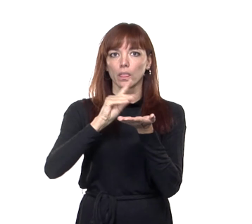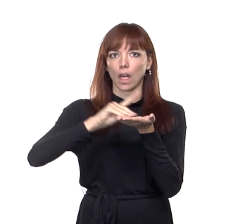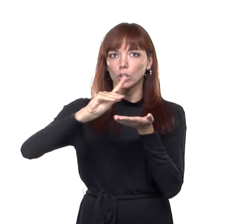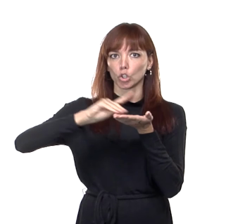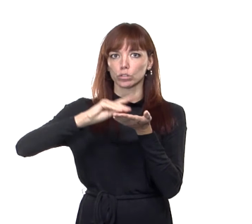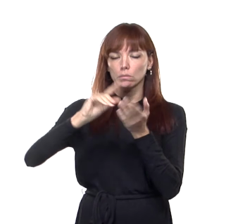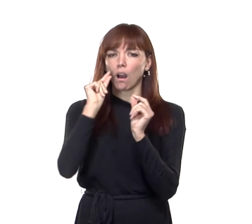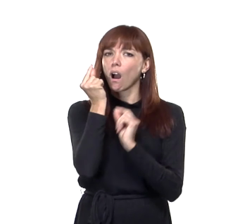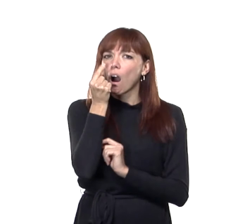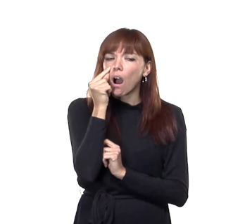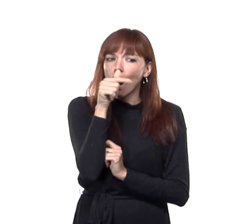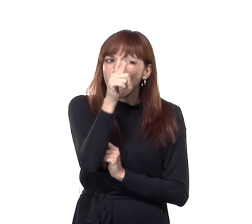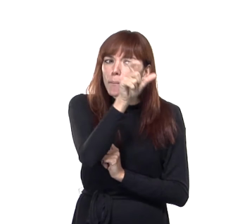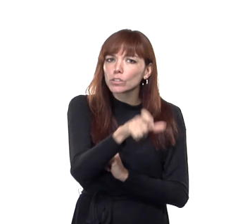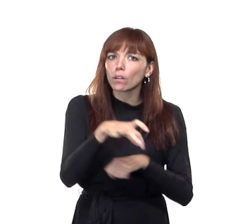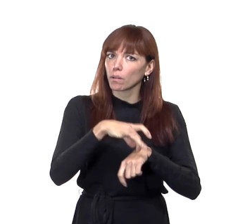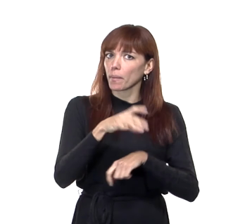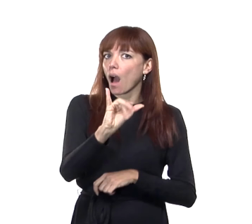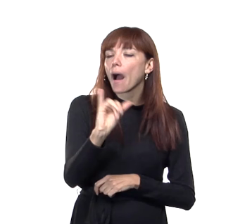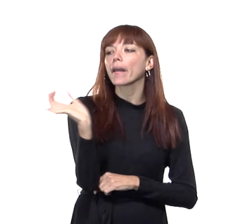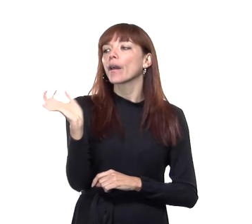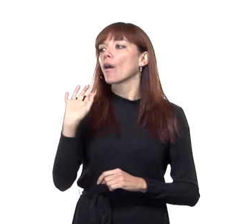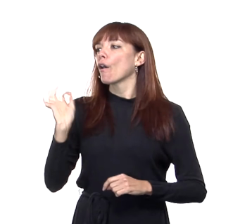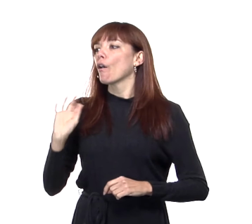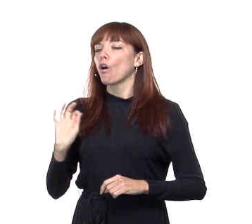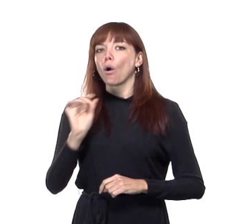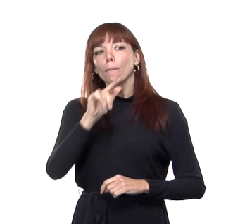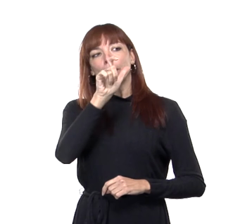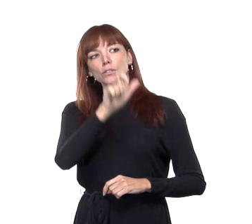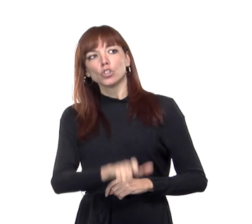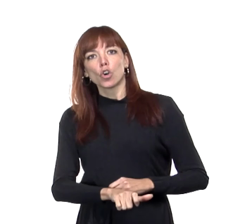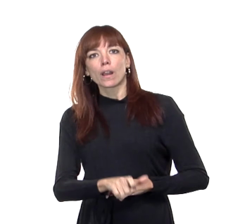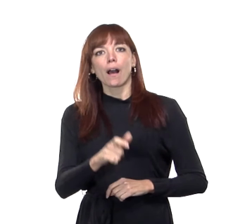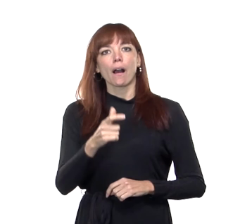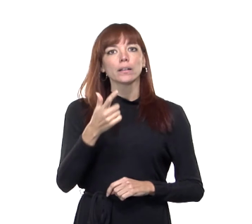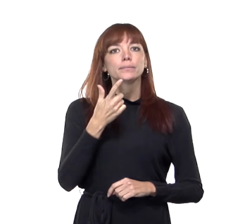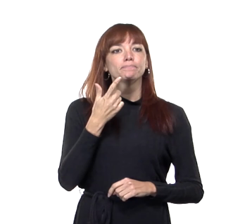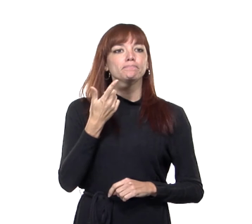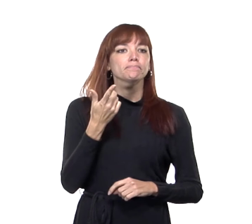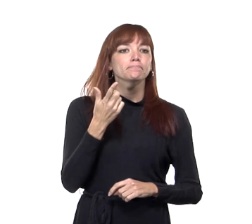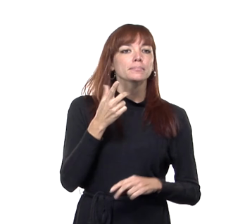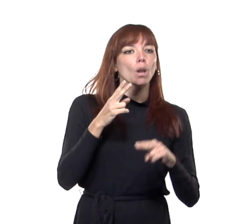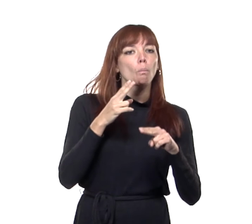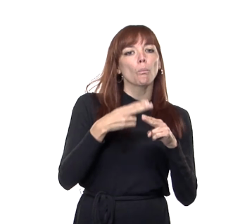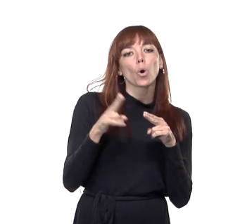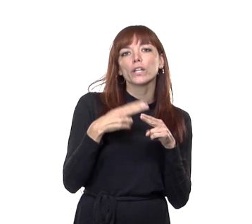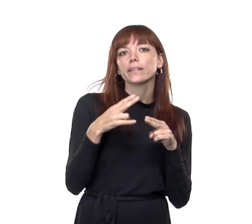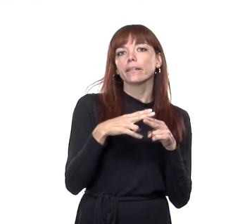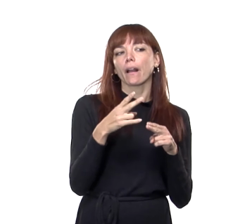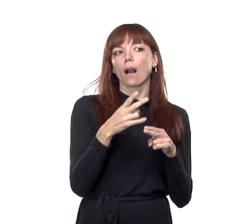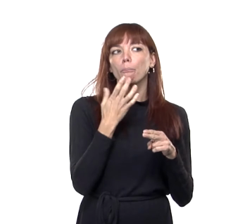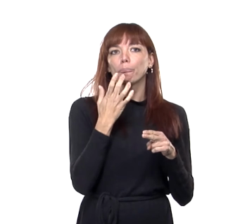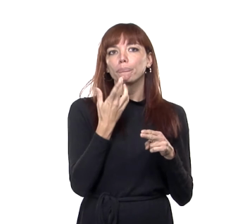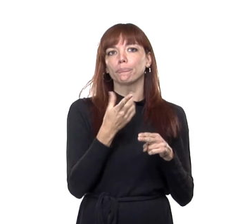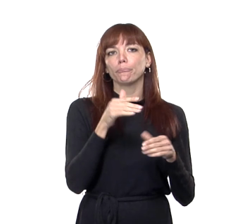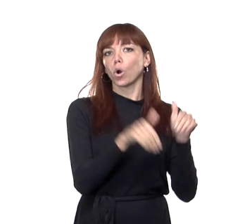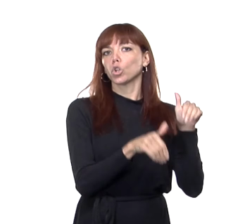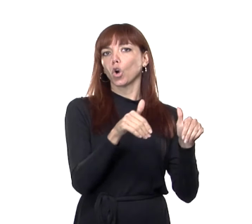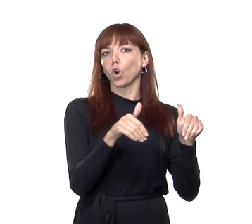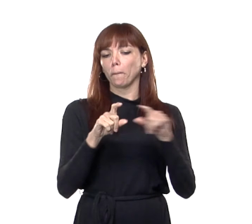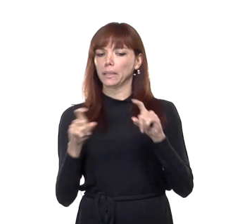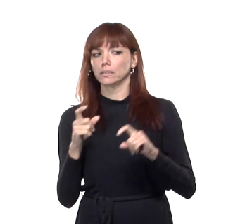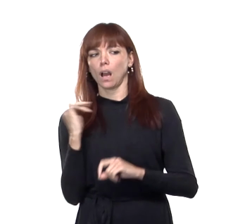se entere de que esa persona tiene una enfermedad o que tiene políticas o que tiene de tendencias políticas que a la empresa no le gusta o cualquier otra